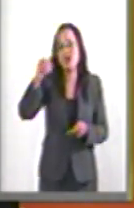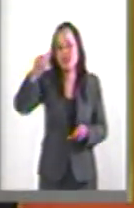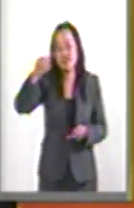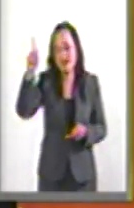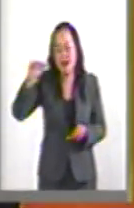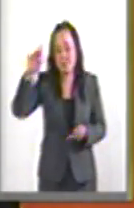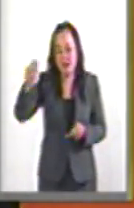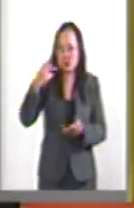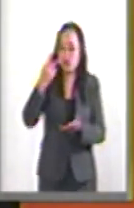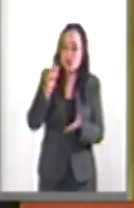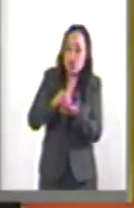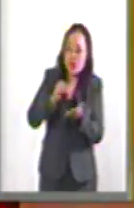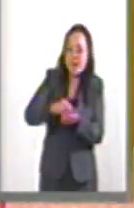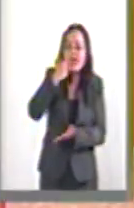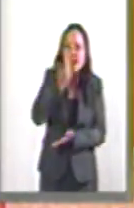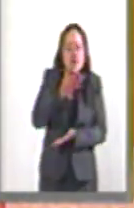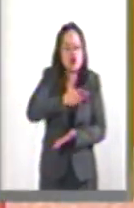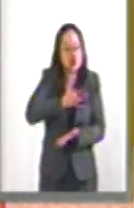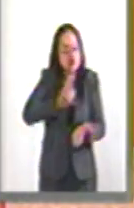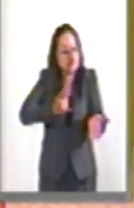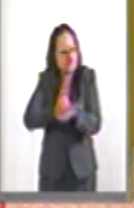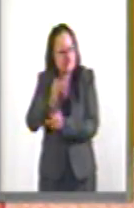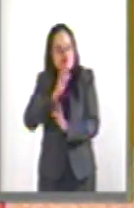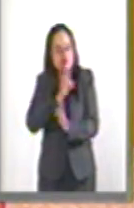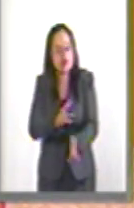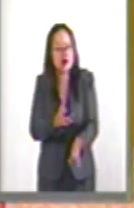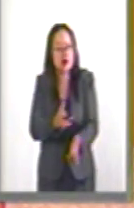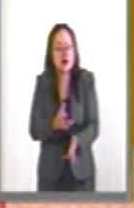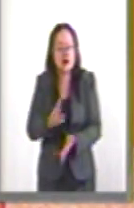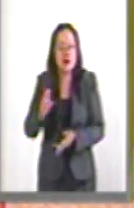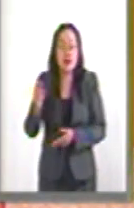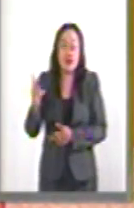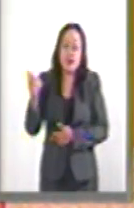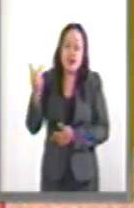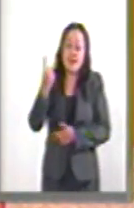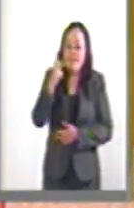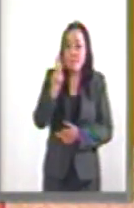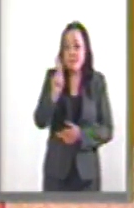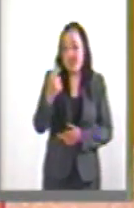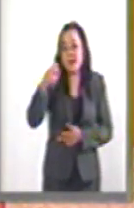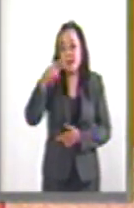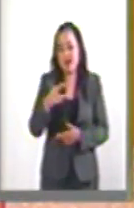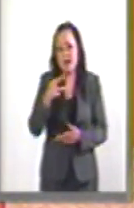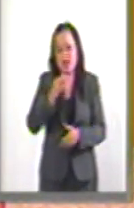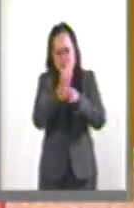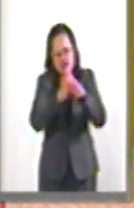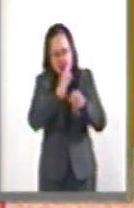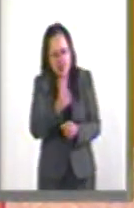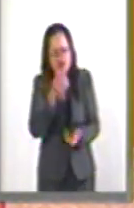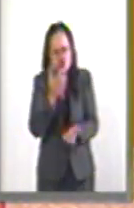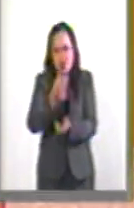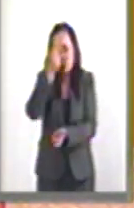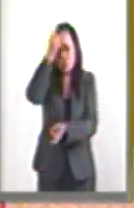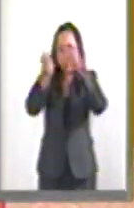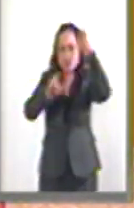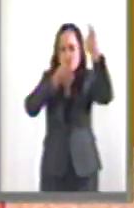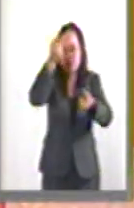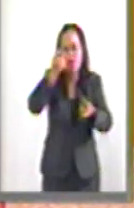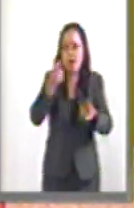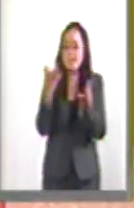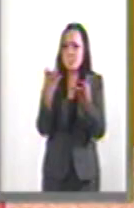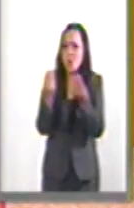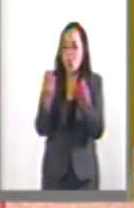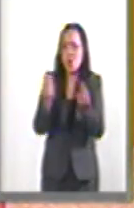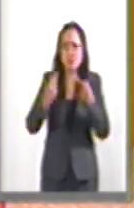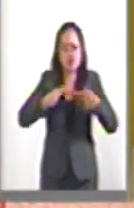justicia. Como la Procuraduría no investiga, sino inventa, pues muchos de los detenidos